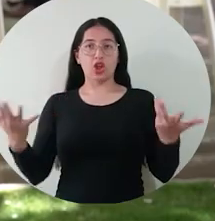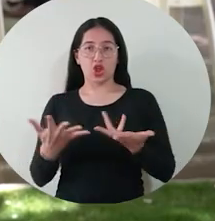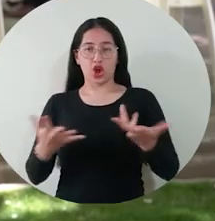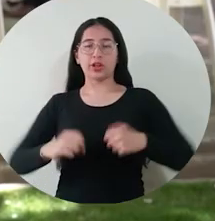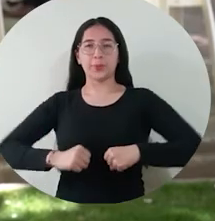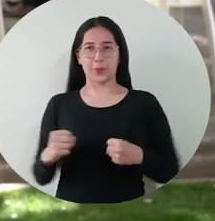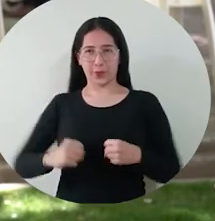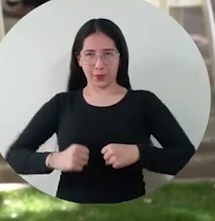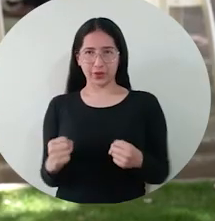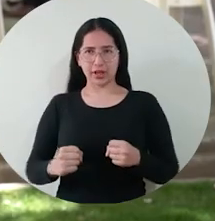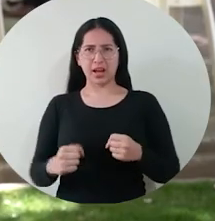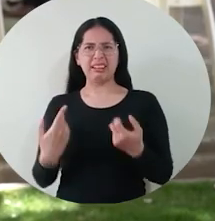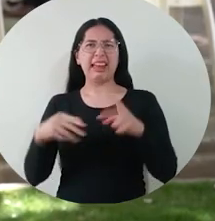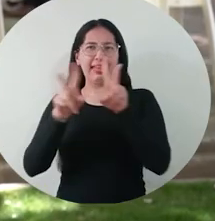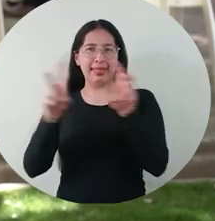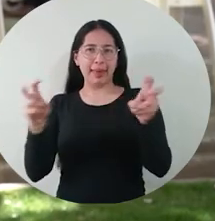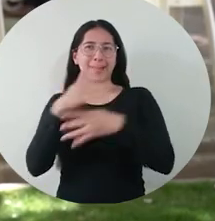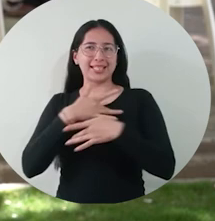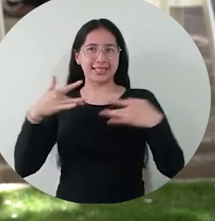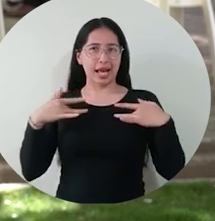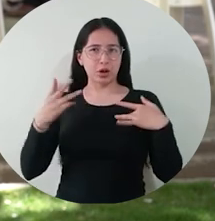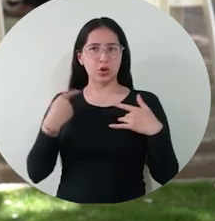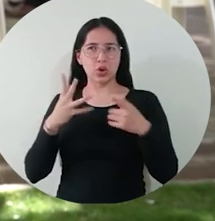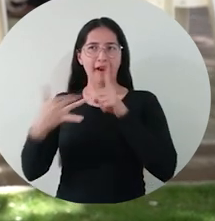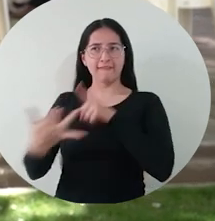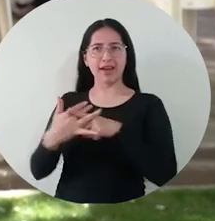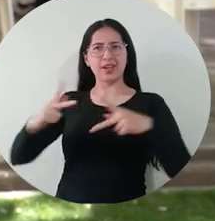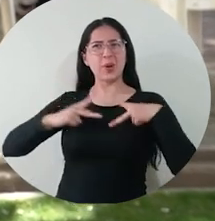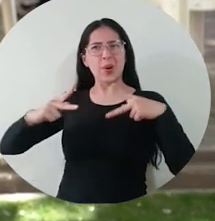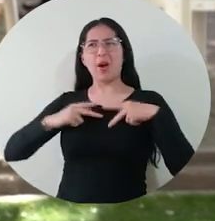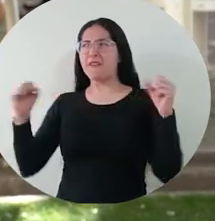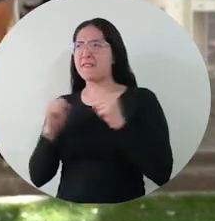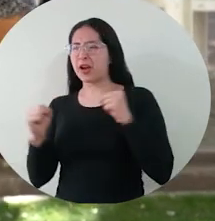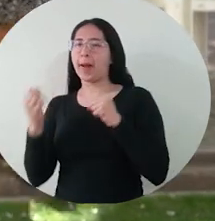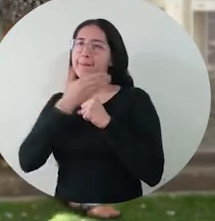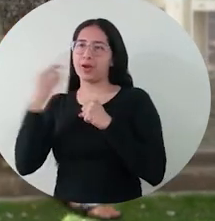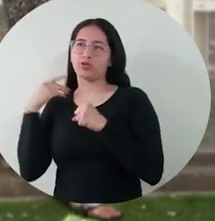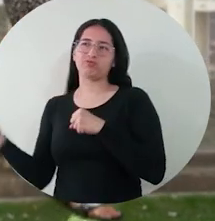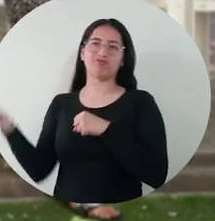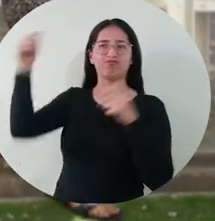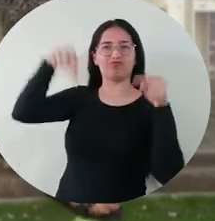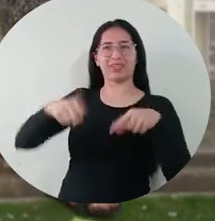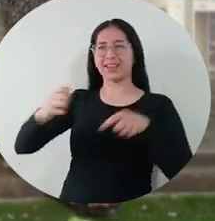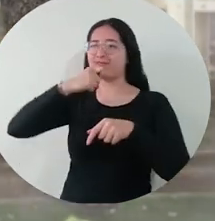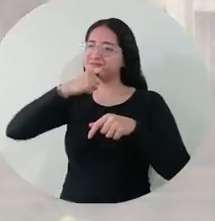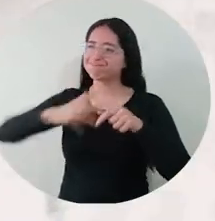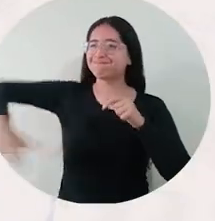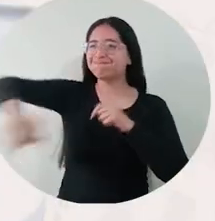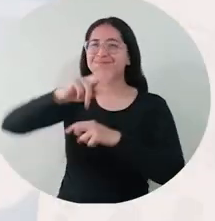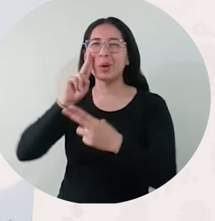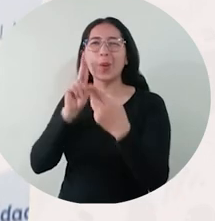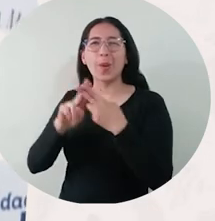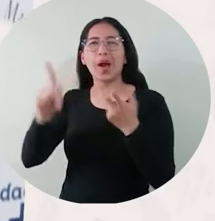Yo soy oriunda de la ciudad de Bogotá. Por temas de salud, a nivel pulmonar es demasiado fuertes. Me encaminé hacia el